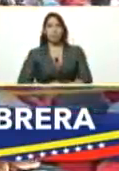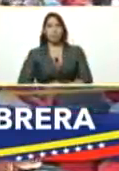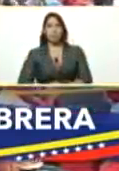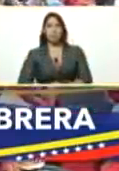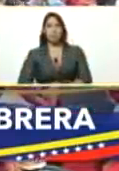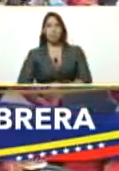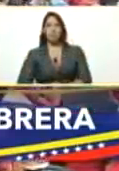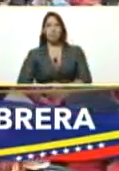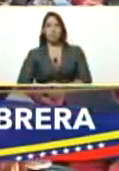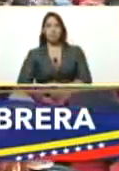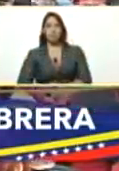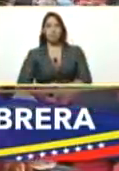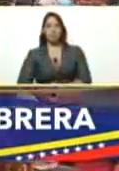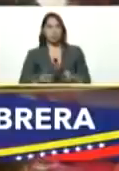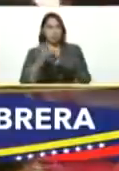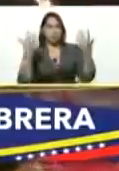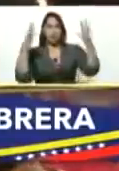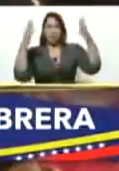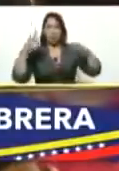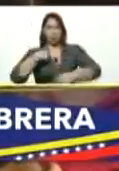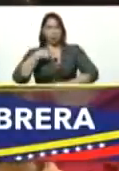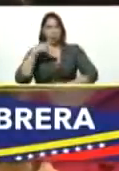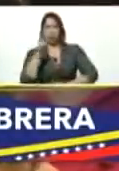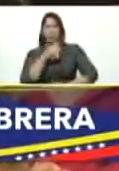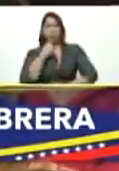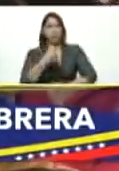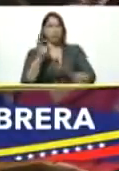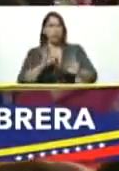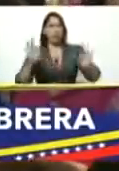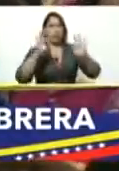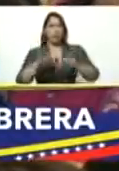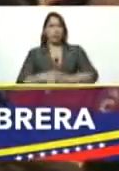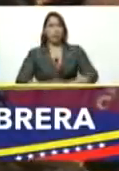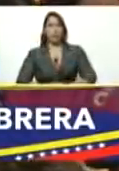porque ustedes aplauden si yo no ha anunciado nada